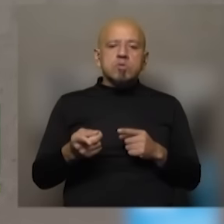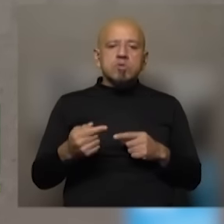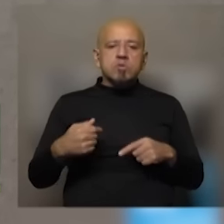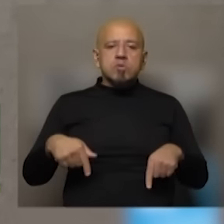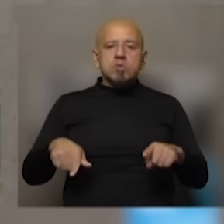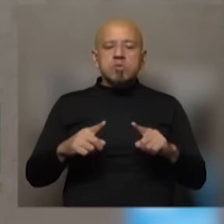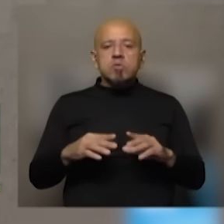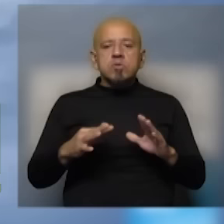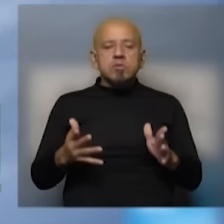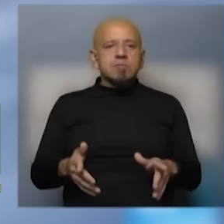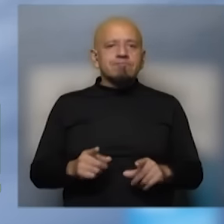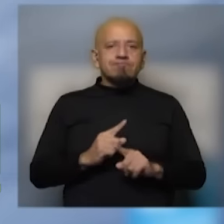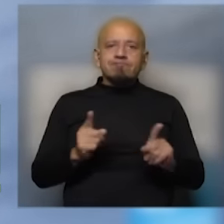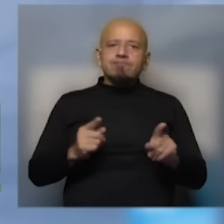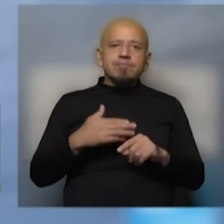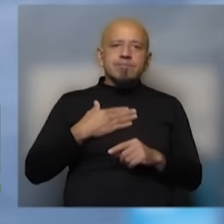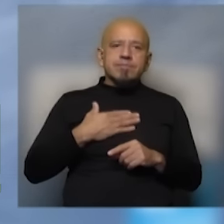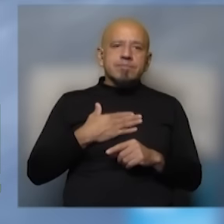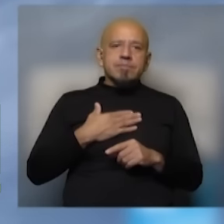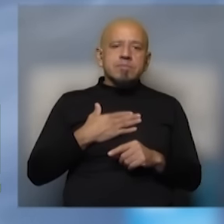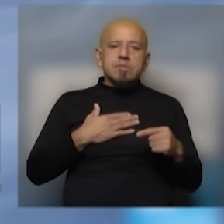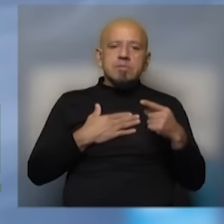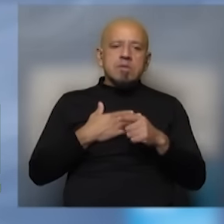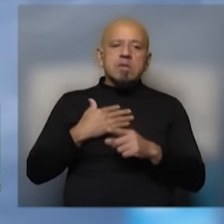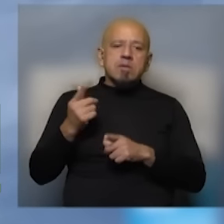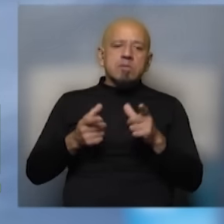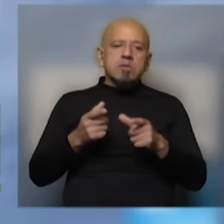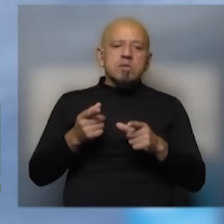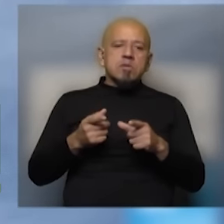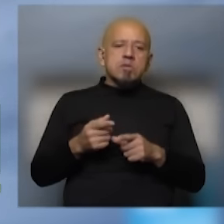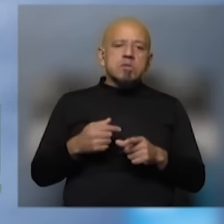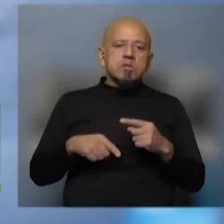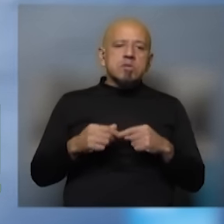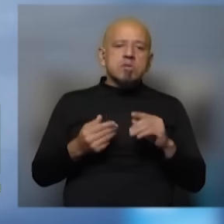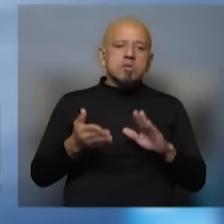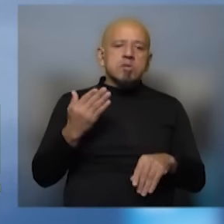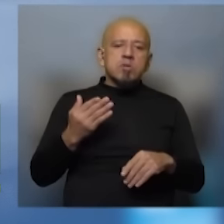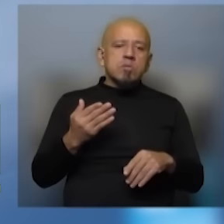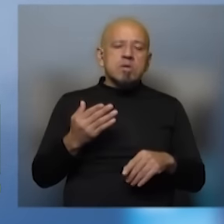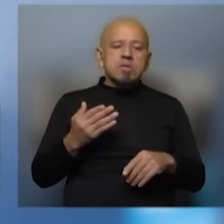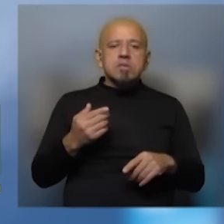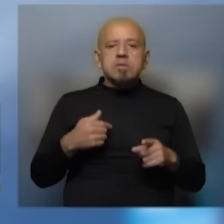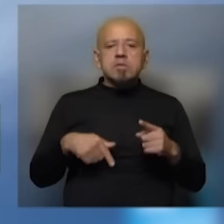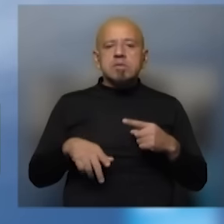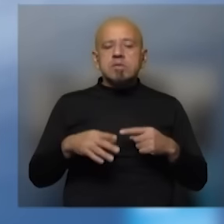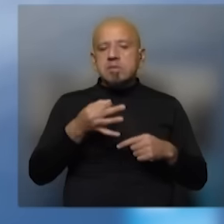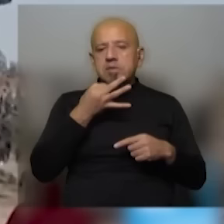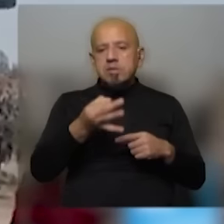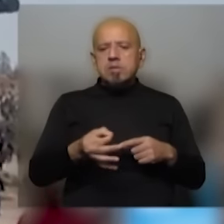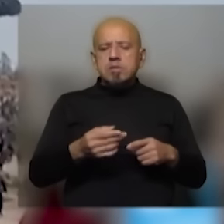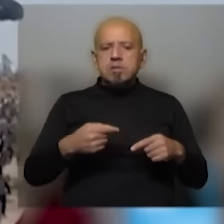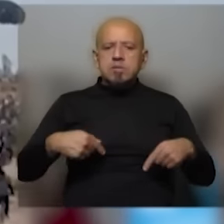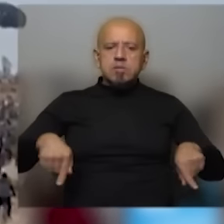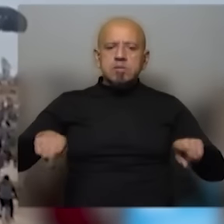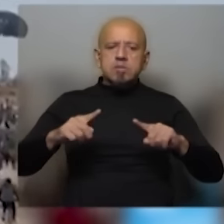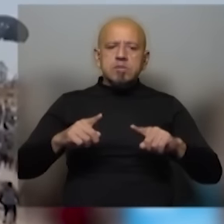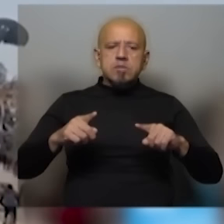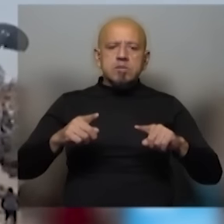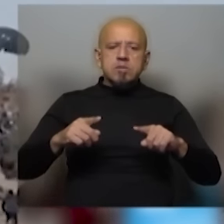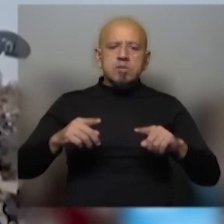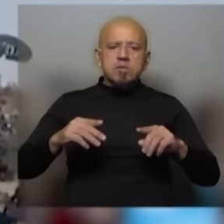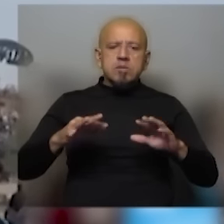reciente, se opone a la entrega de suministros para la población civil y los más extremistas incluso se manifiestan ante los pasos fronterizos